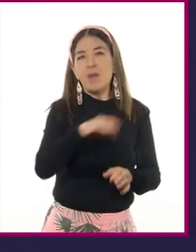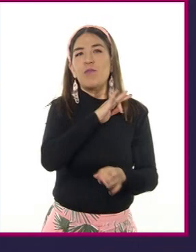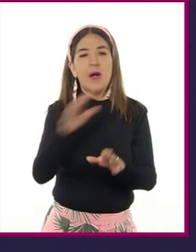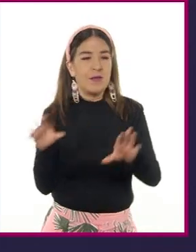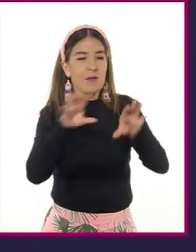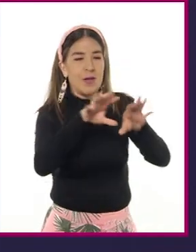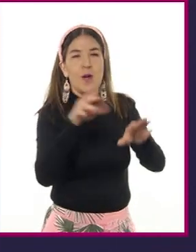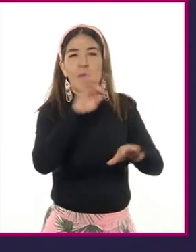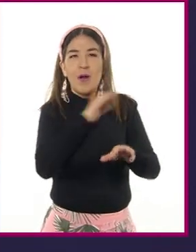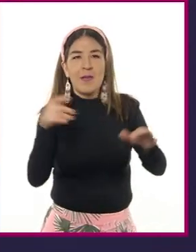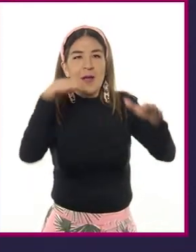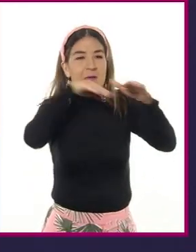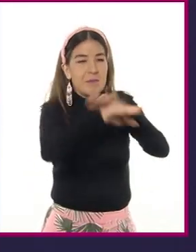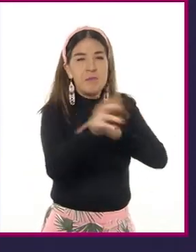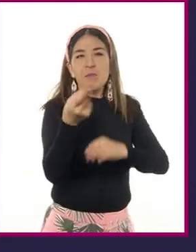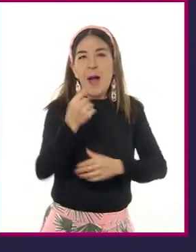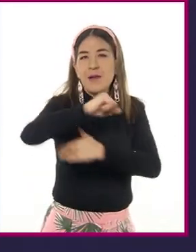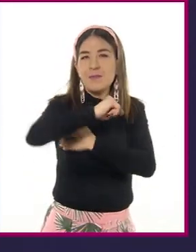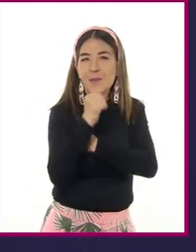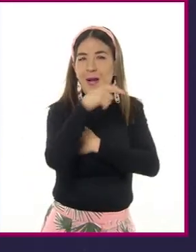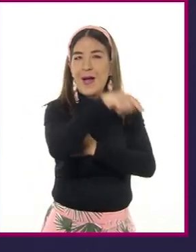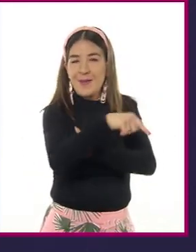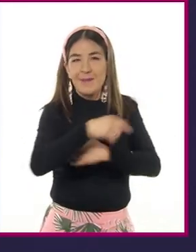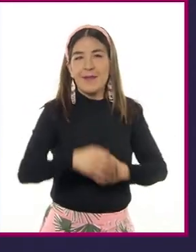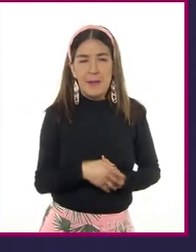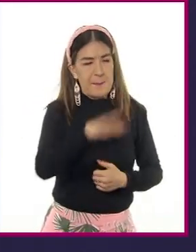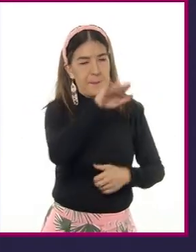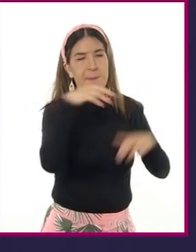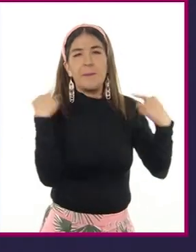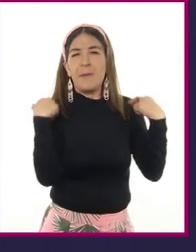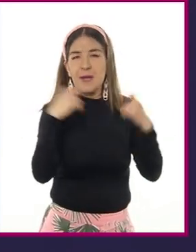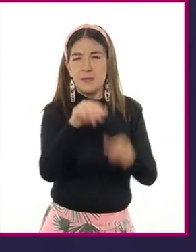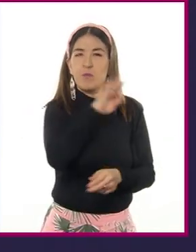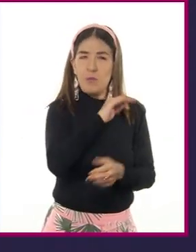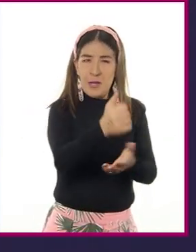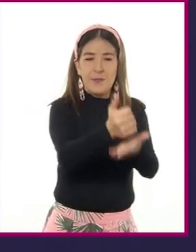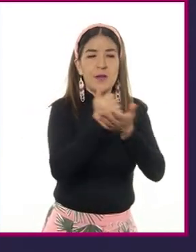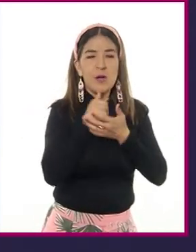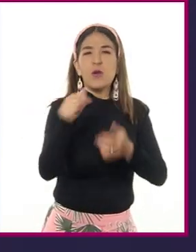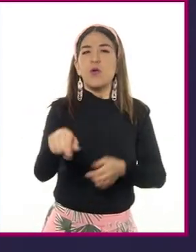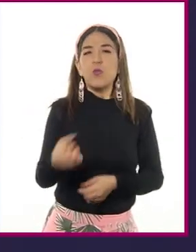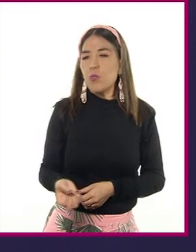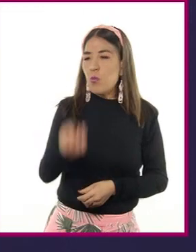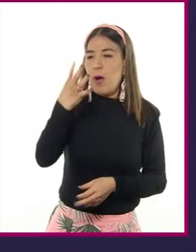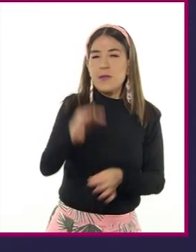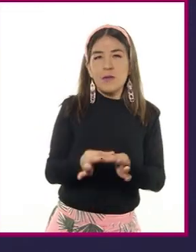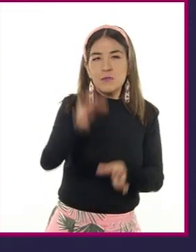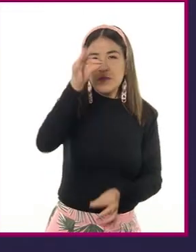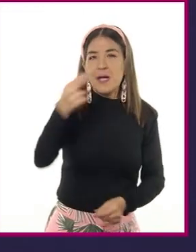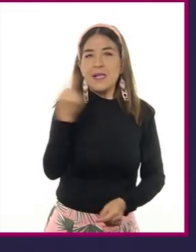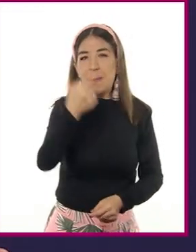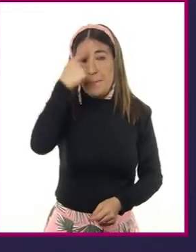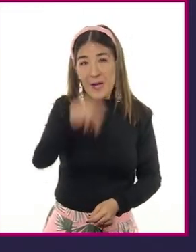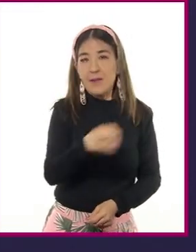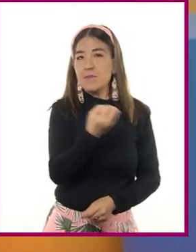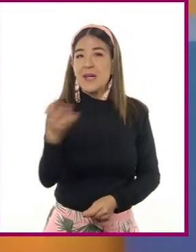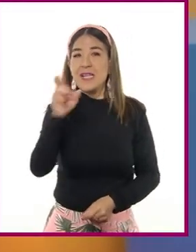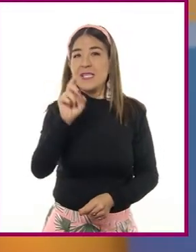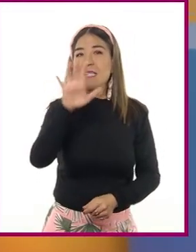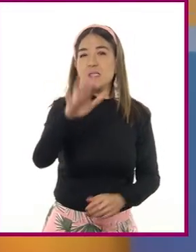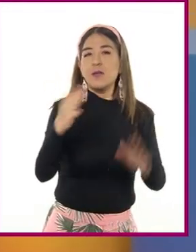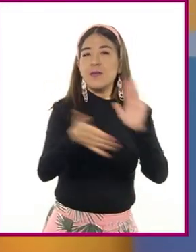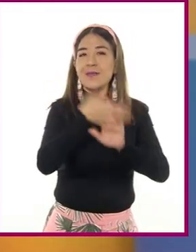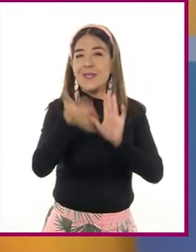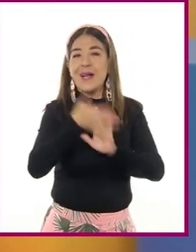más perros. Maestra Leti, ¿qué le parece si nos ayuda a calcular cuántas varillas se necesitan para 35 casas?